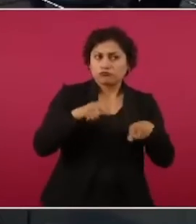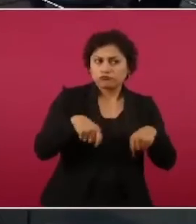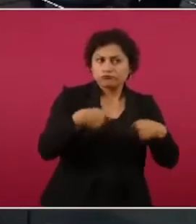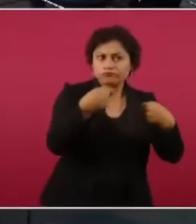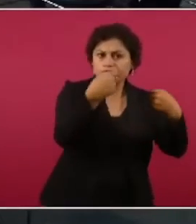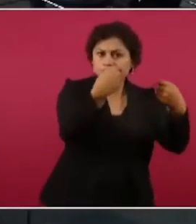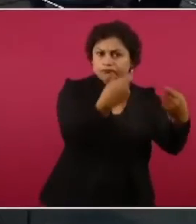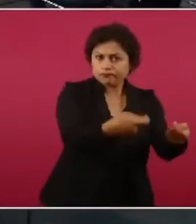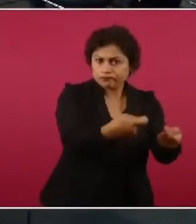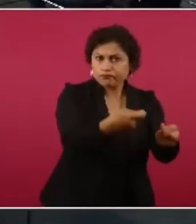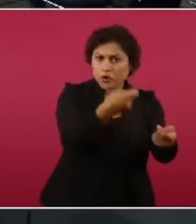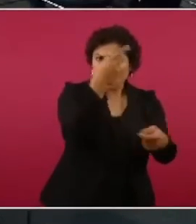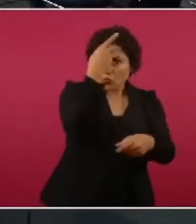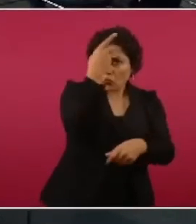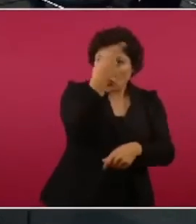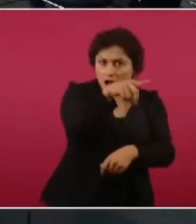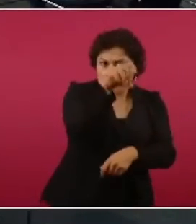mineros,